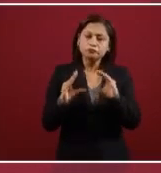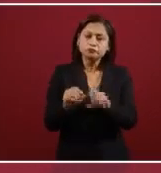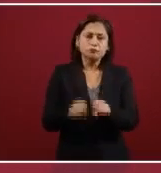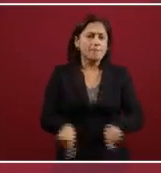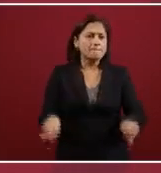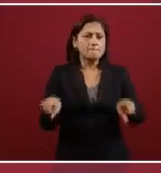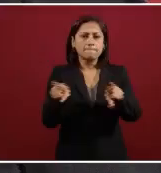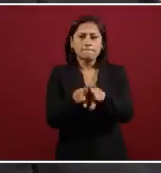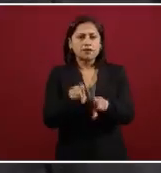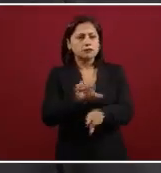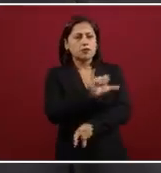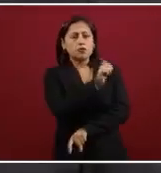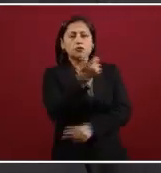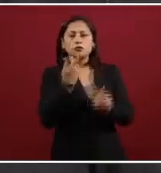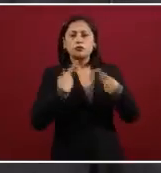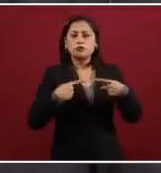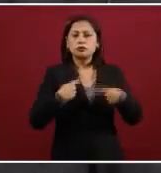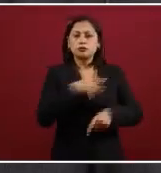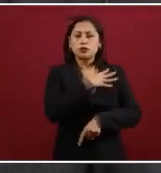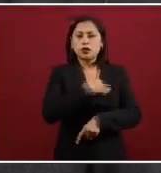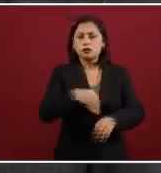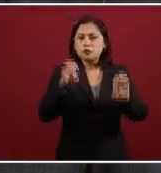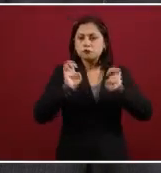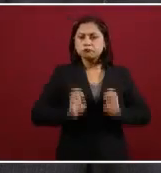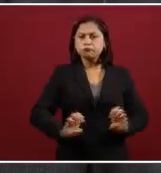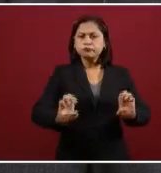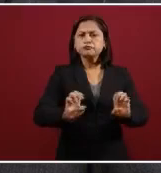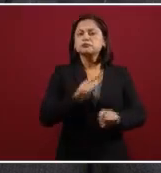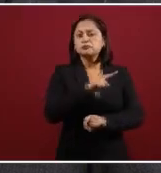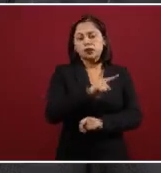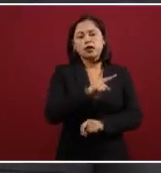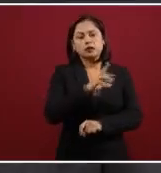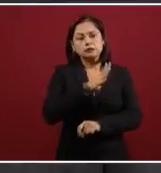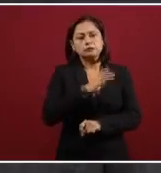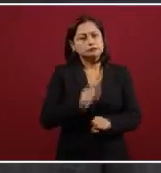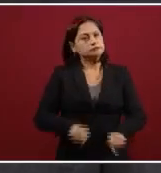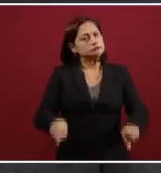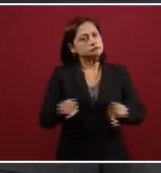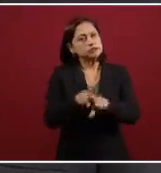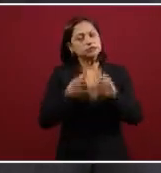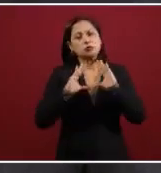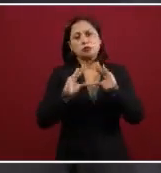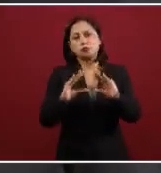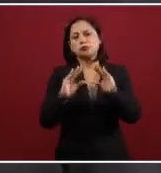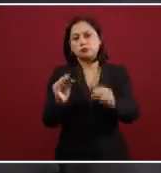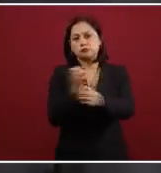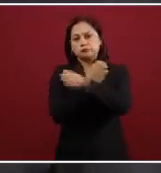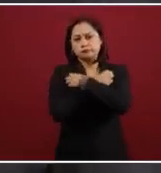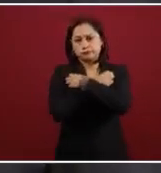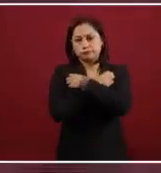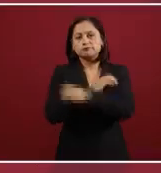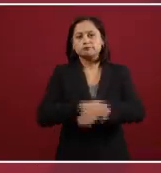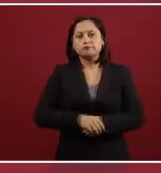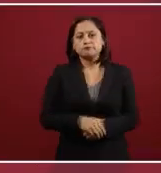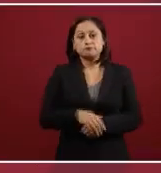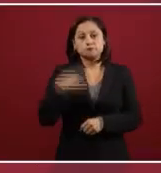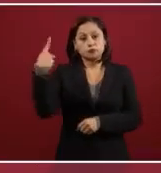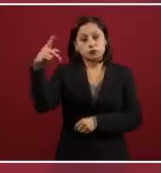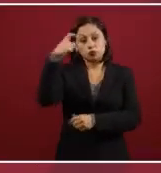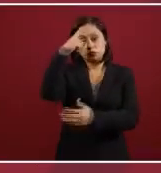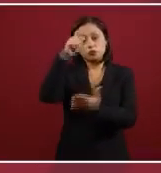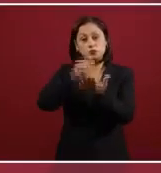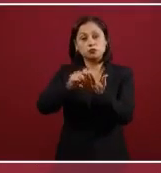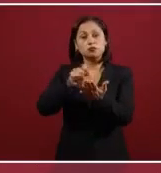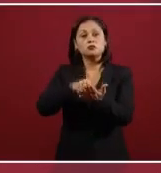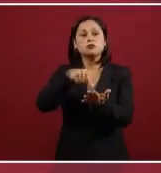del más rico hacendado. Y también en ese célebre documento, Los sentimientos